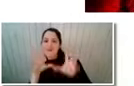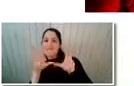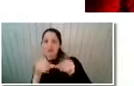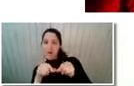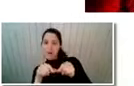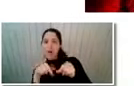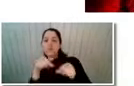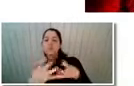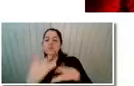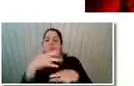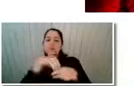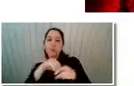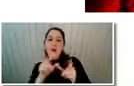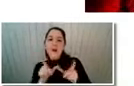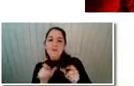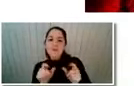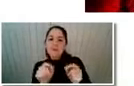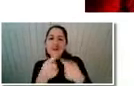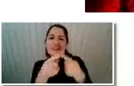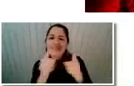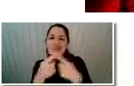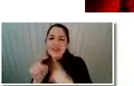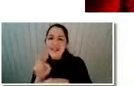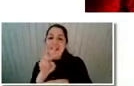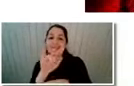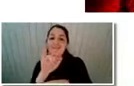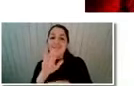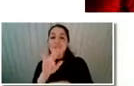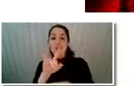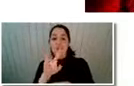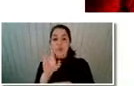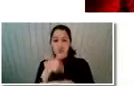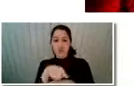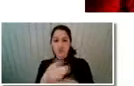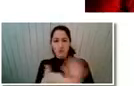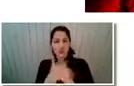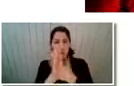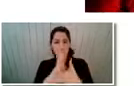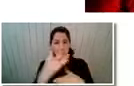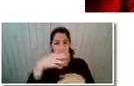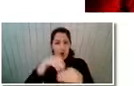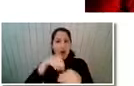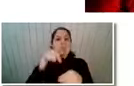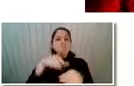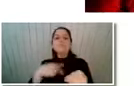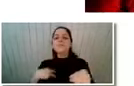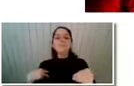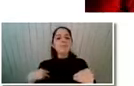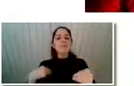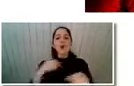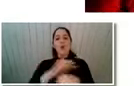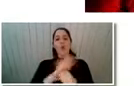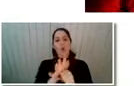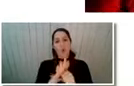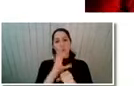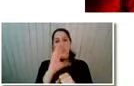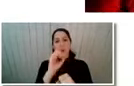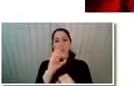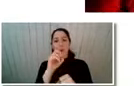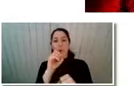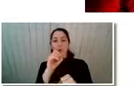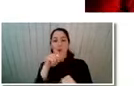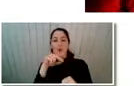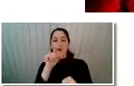esta familia va a ser denominado coronavirus. Y tienen la particularidad, y por qué se le llama así, es porque